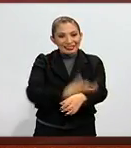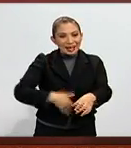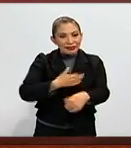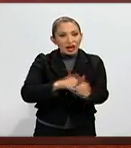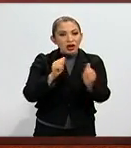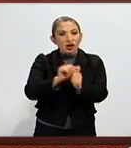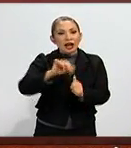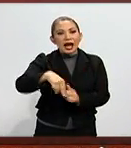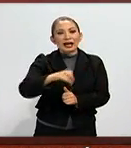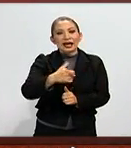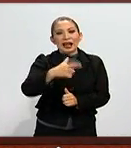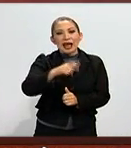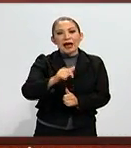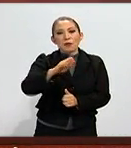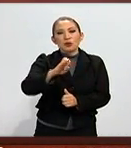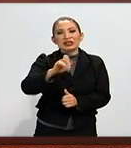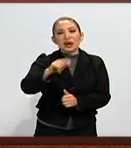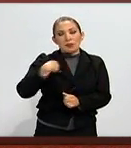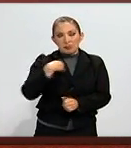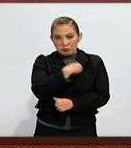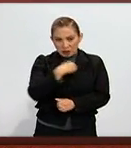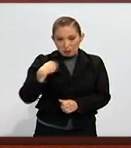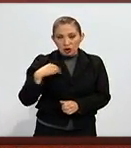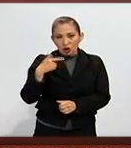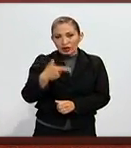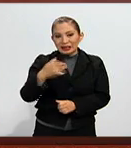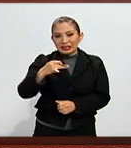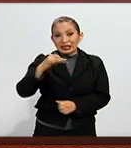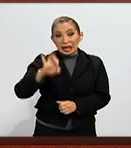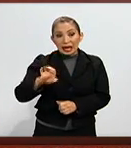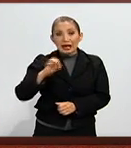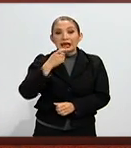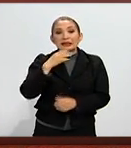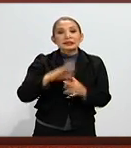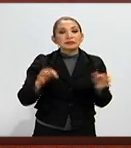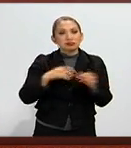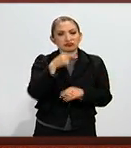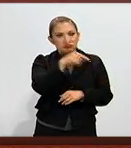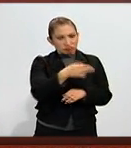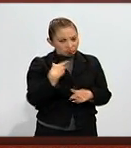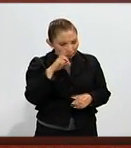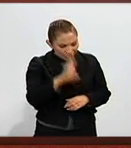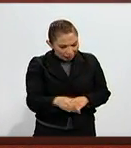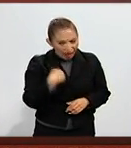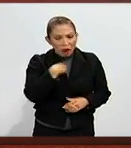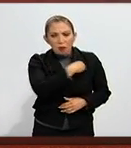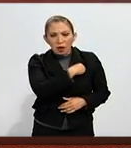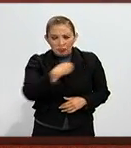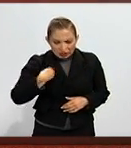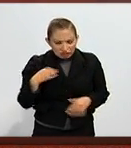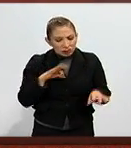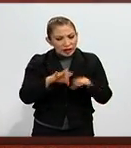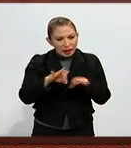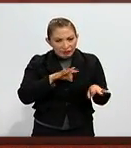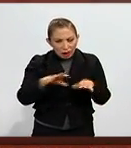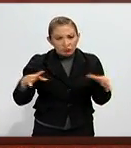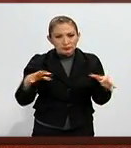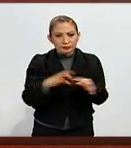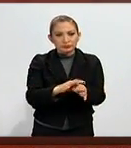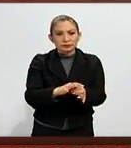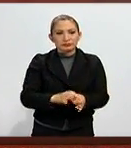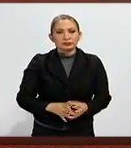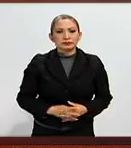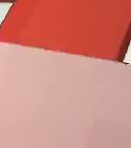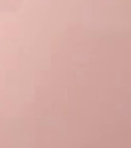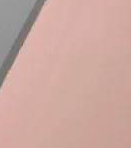con Ángela Buitrago, integrante del GIEI, en la que escribió: refrendamos el compromiso del trabajo conjunto.